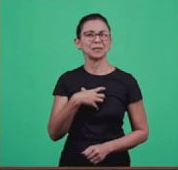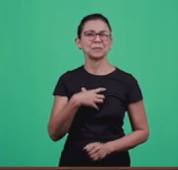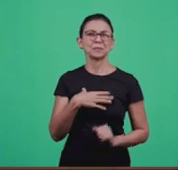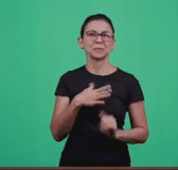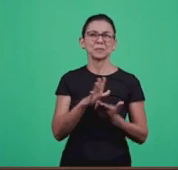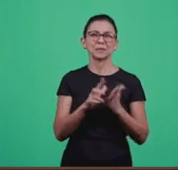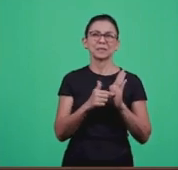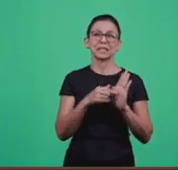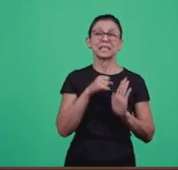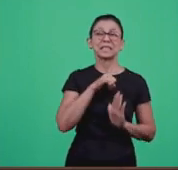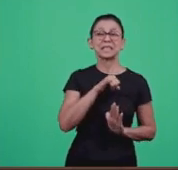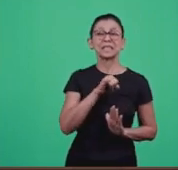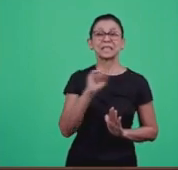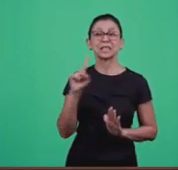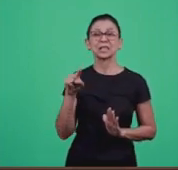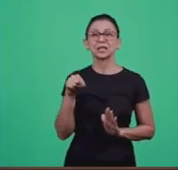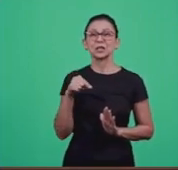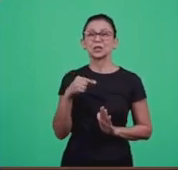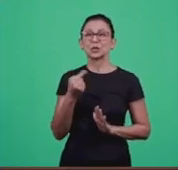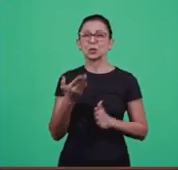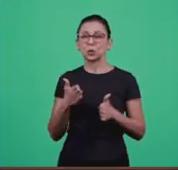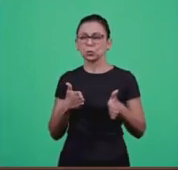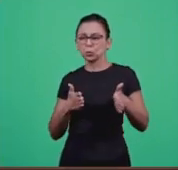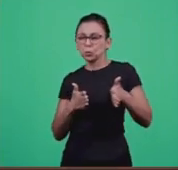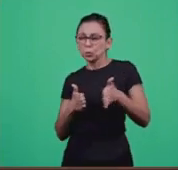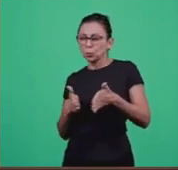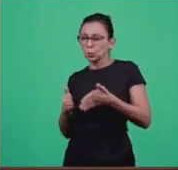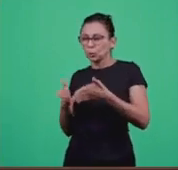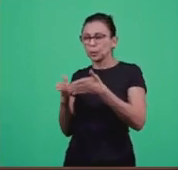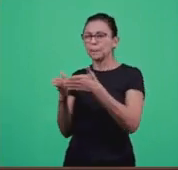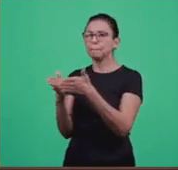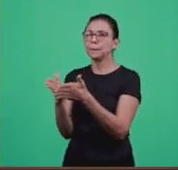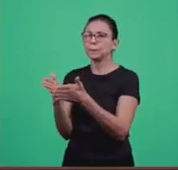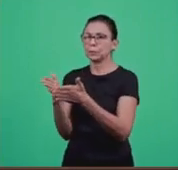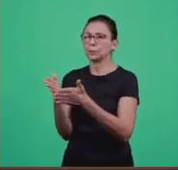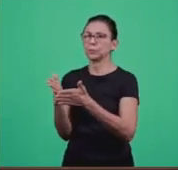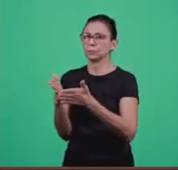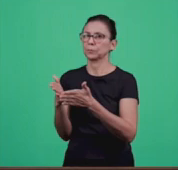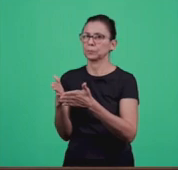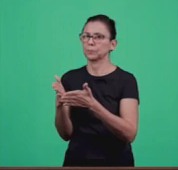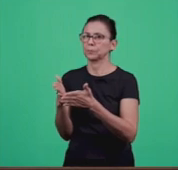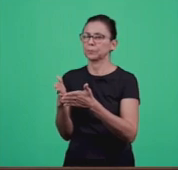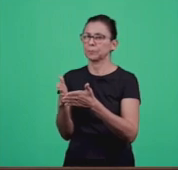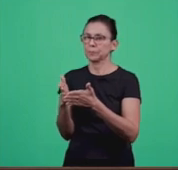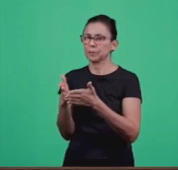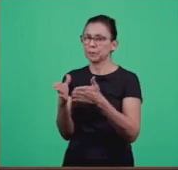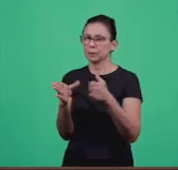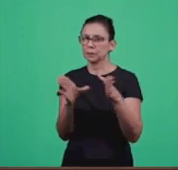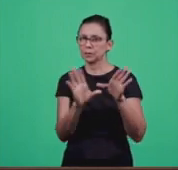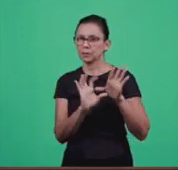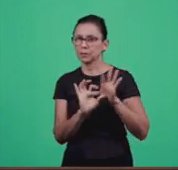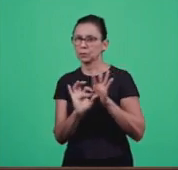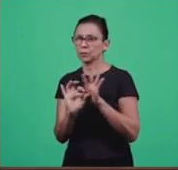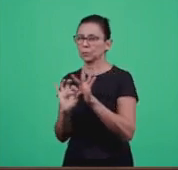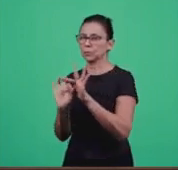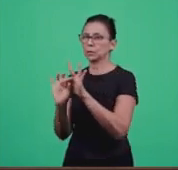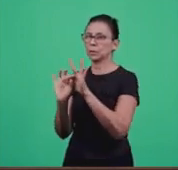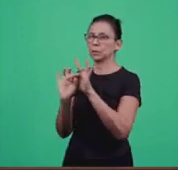palabra dice así: si andamos en la luz, si nosotros somos siervos del Señor, como el Señor en la luz